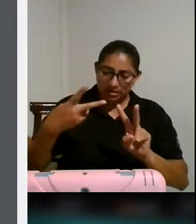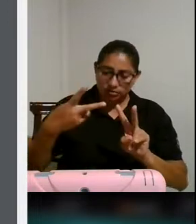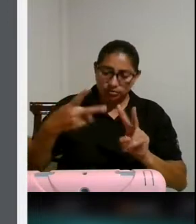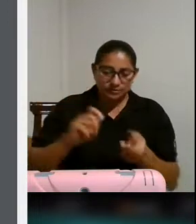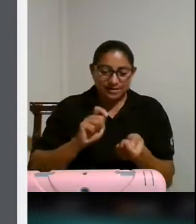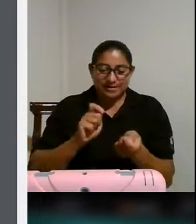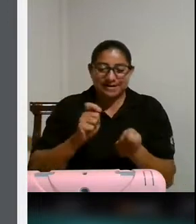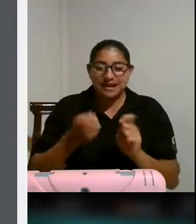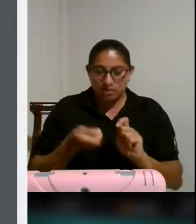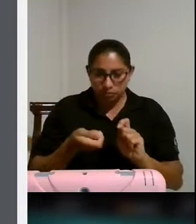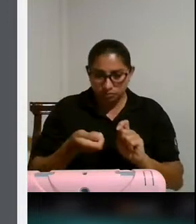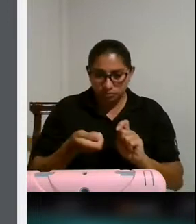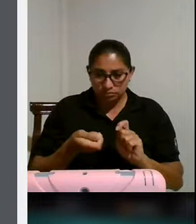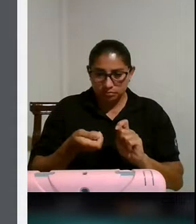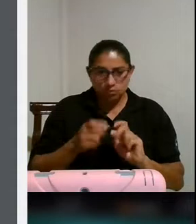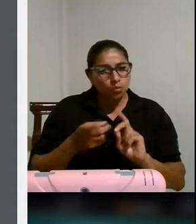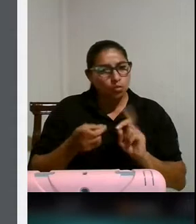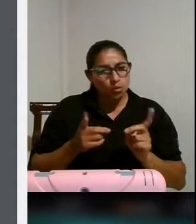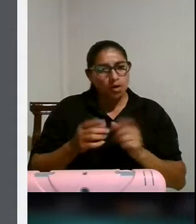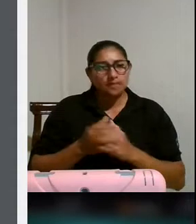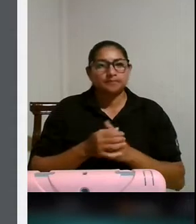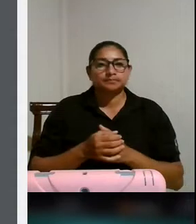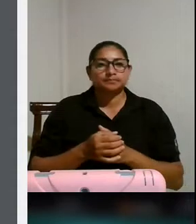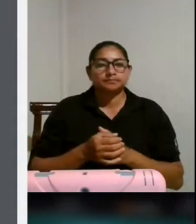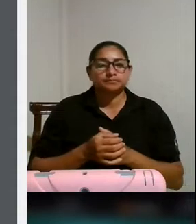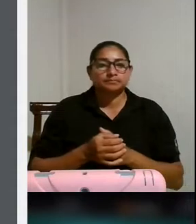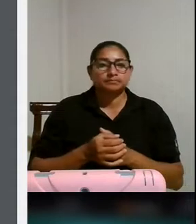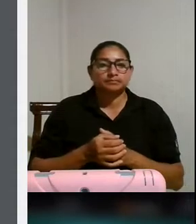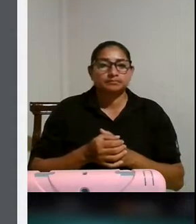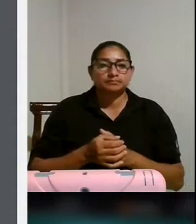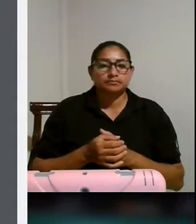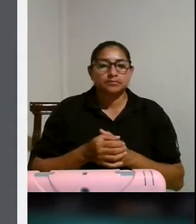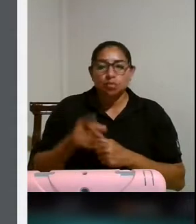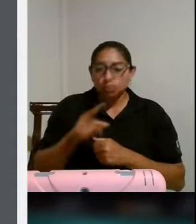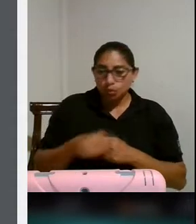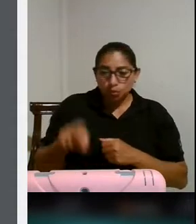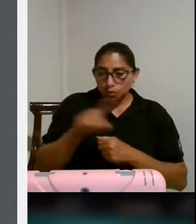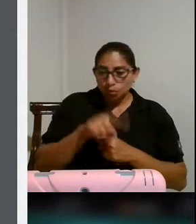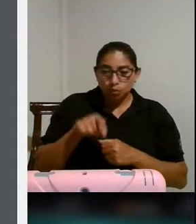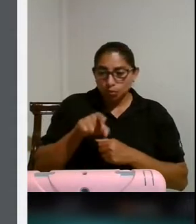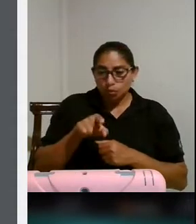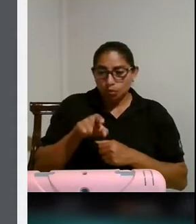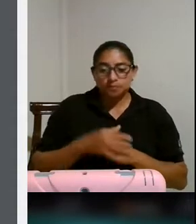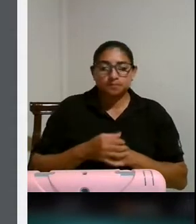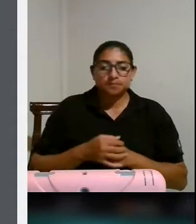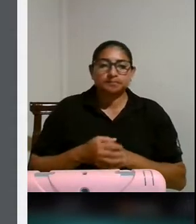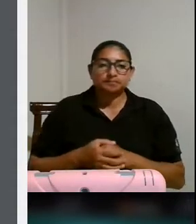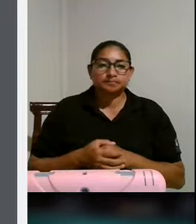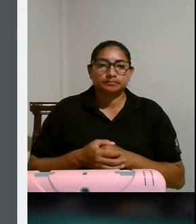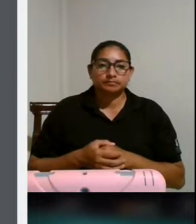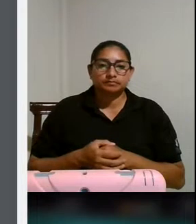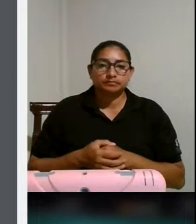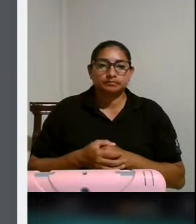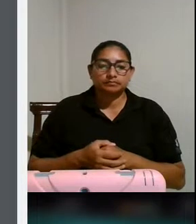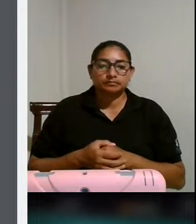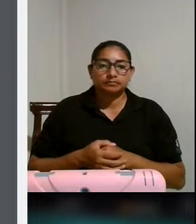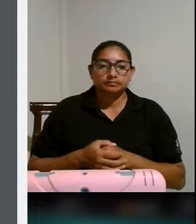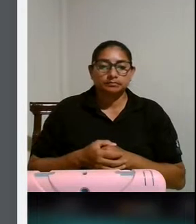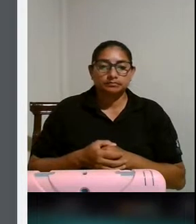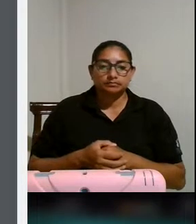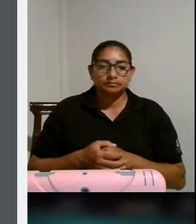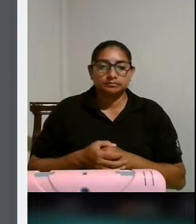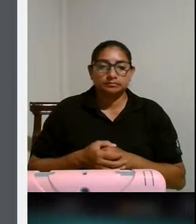cambio es la derivada. ¿Ok? Entonces, vamos a calcular la derivada de